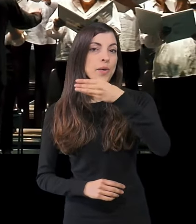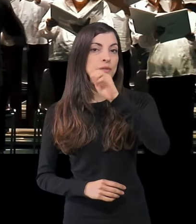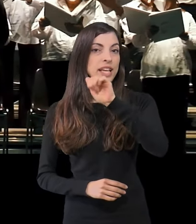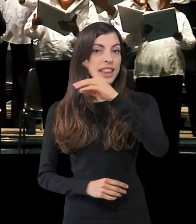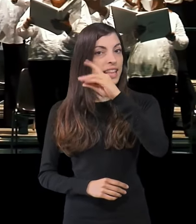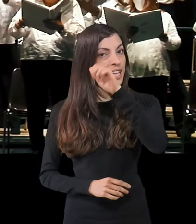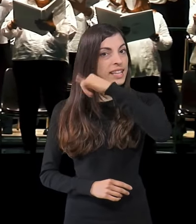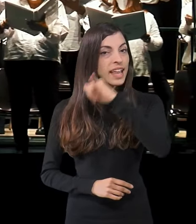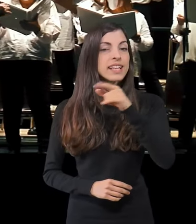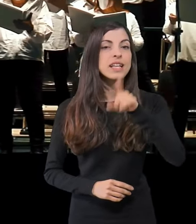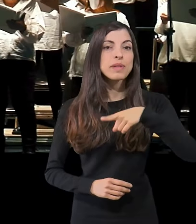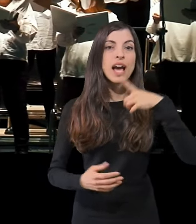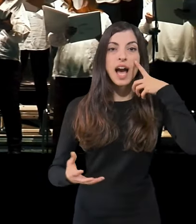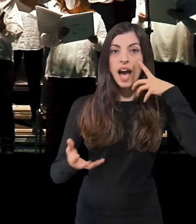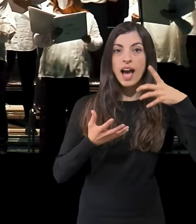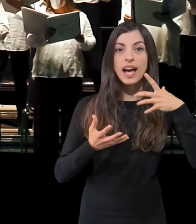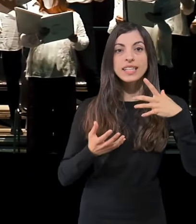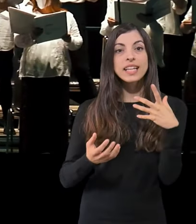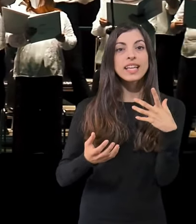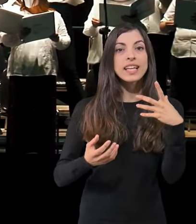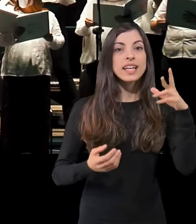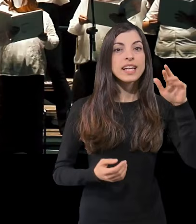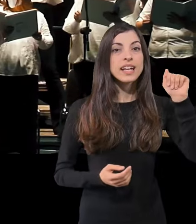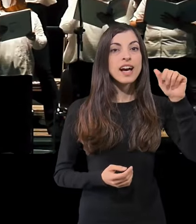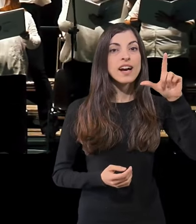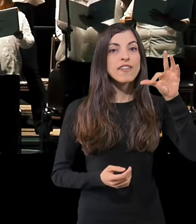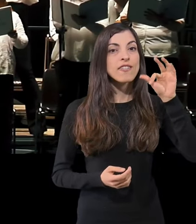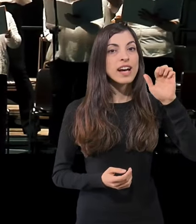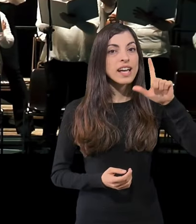al contrabajo y Miguel Santiago a la percusión.